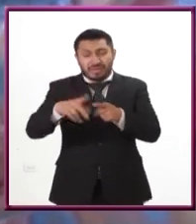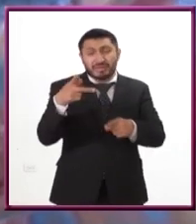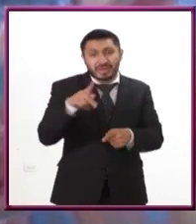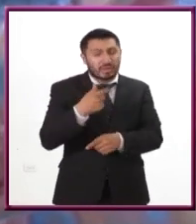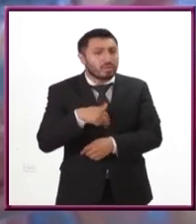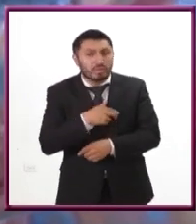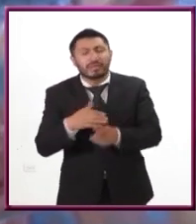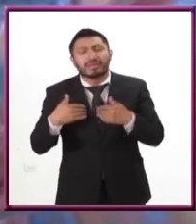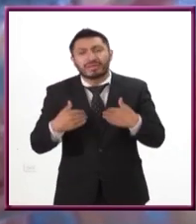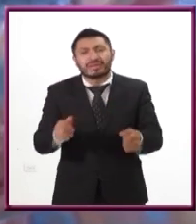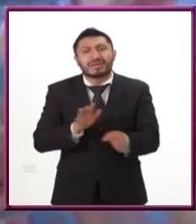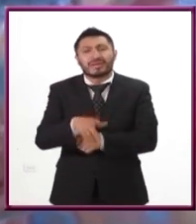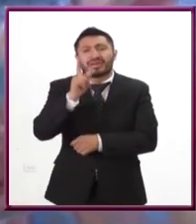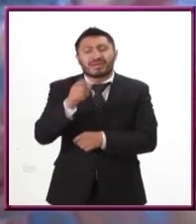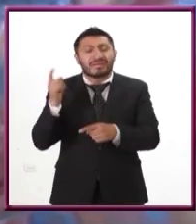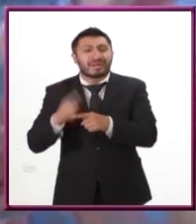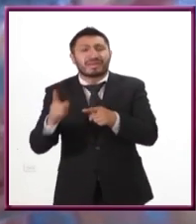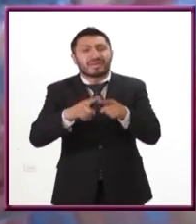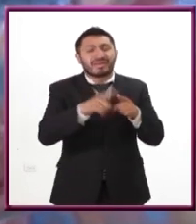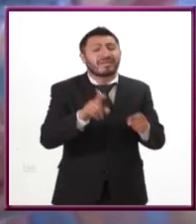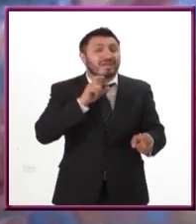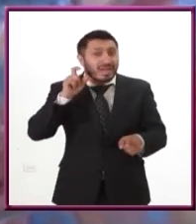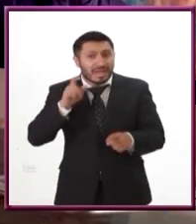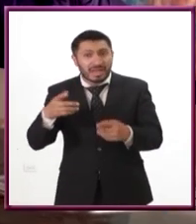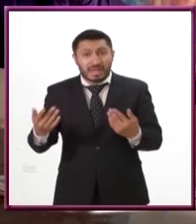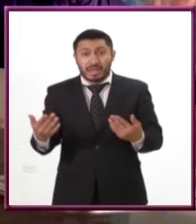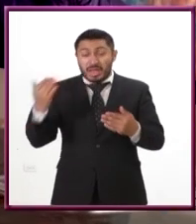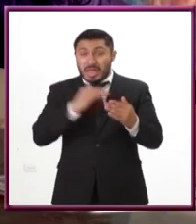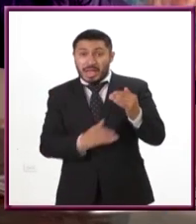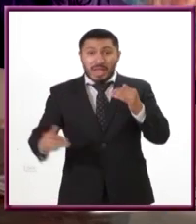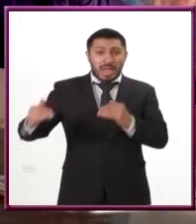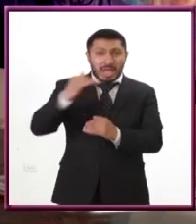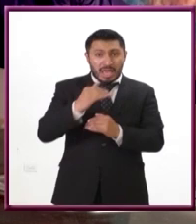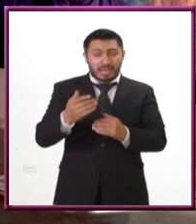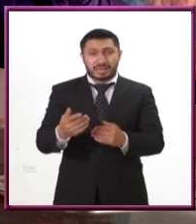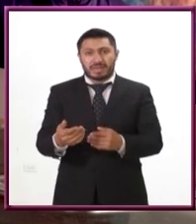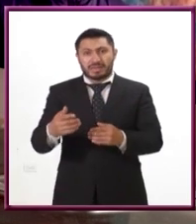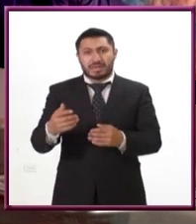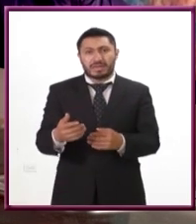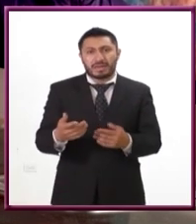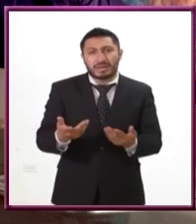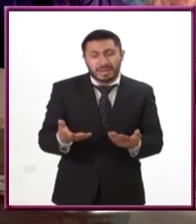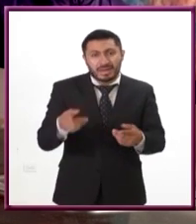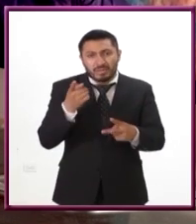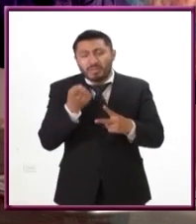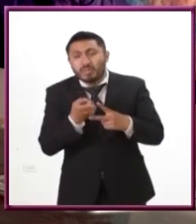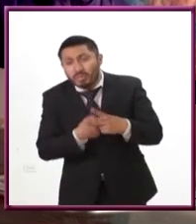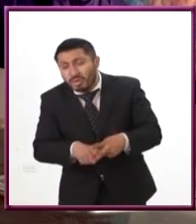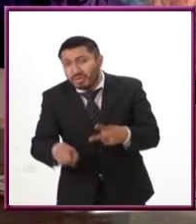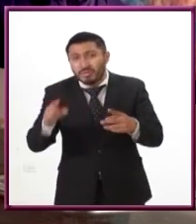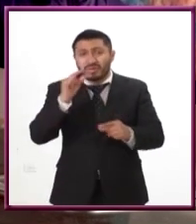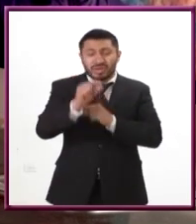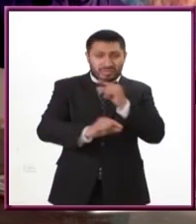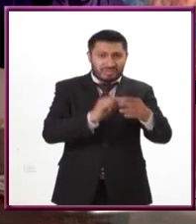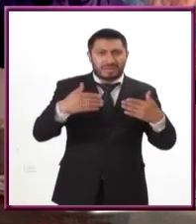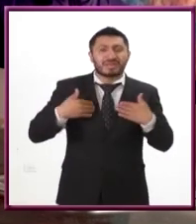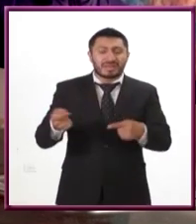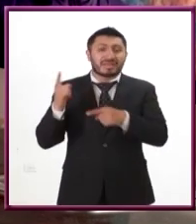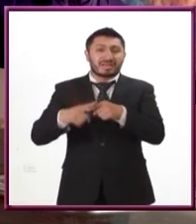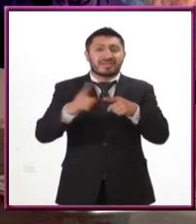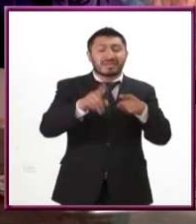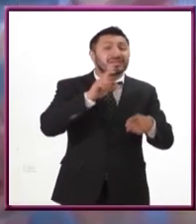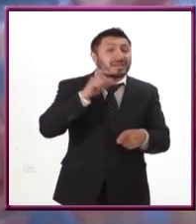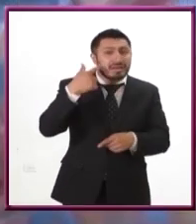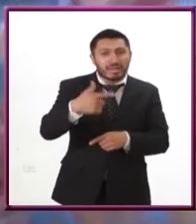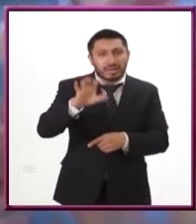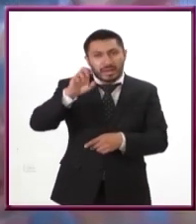culturas. Estamos entendiendo de diversidad de género por encima de conceptos de ideologías, de preferencias. Estamos empezando a entender de diversidad